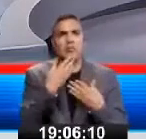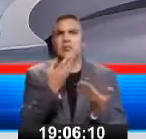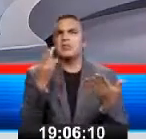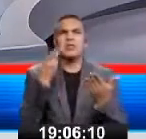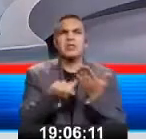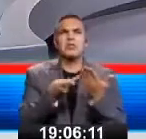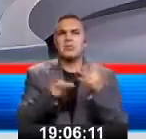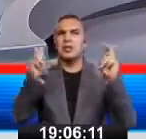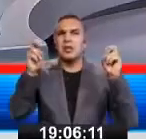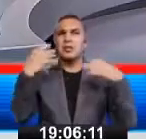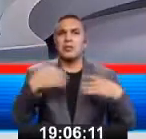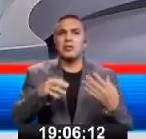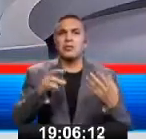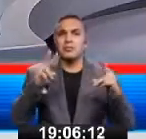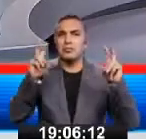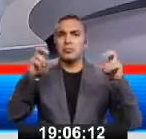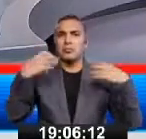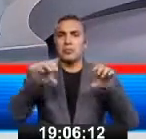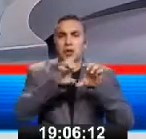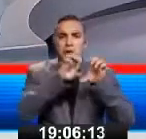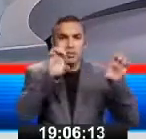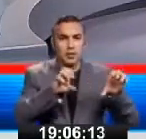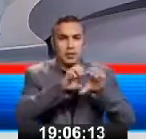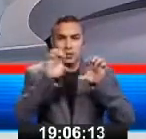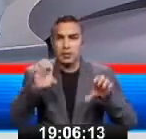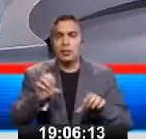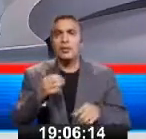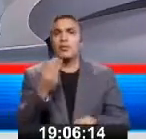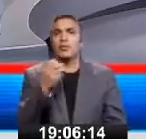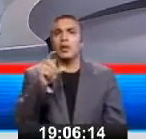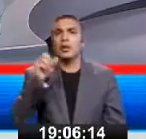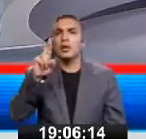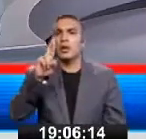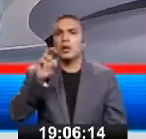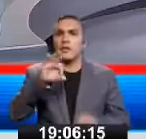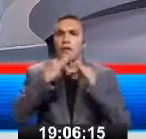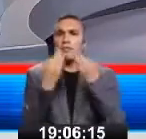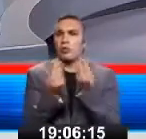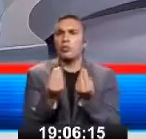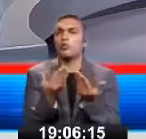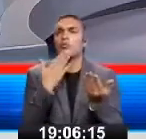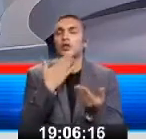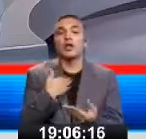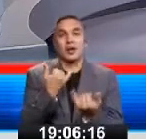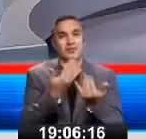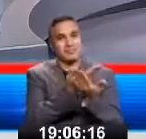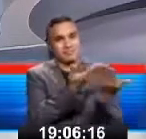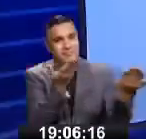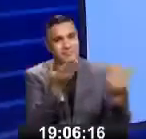trata este entramado de empresas de la familia de Walter Solís. María Gabriela, te escuchamos.